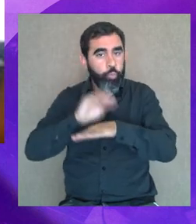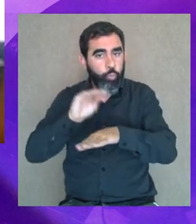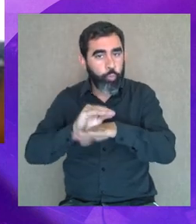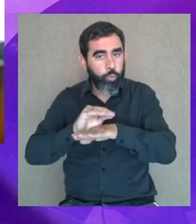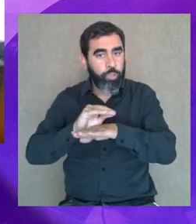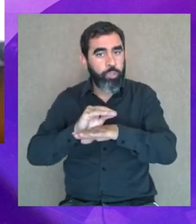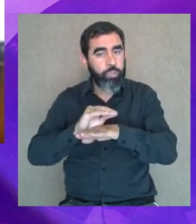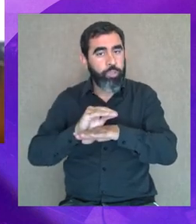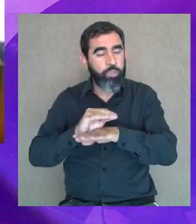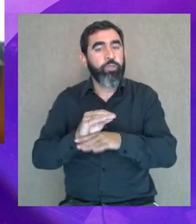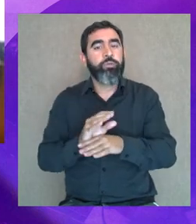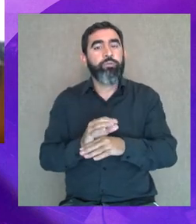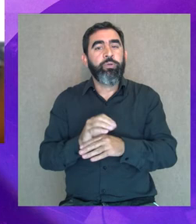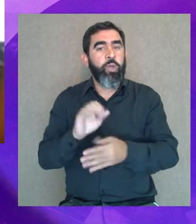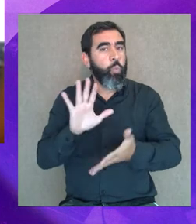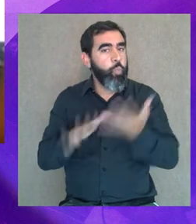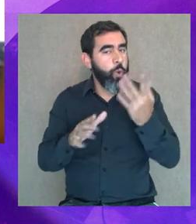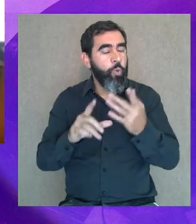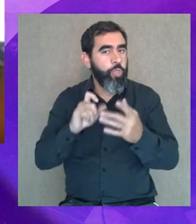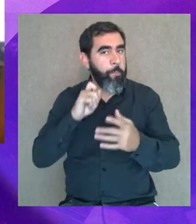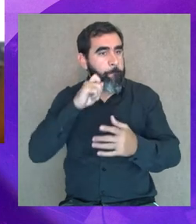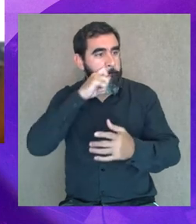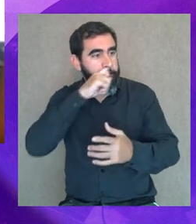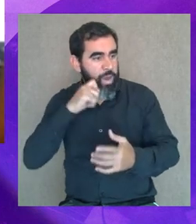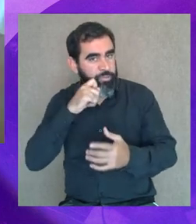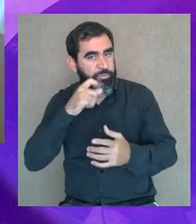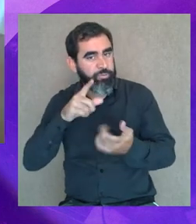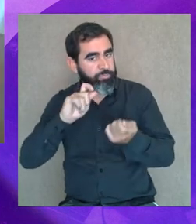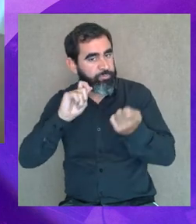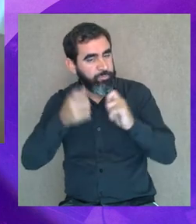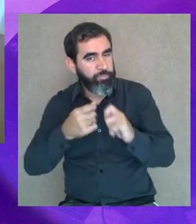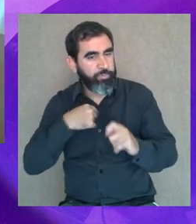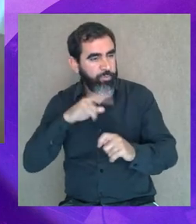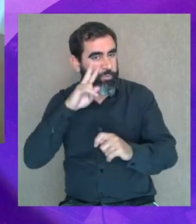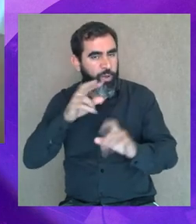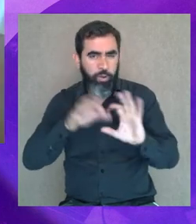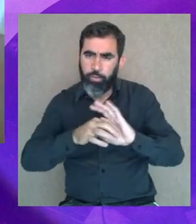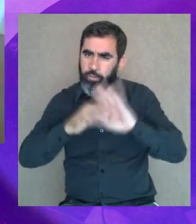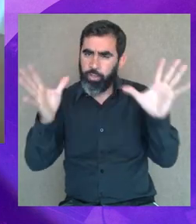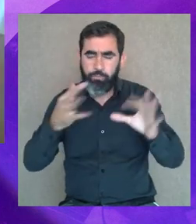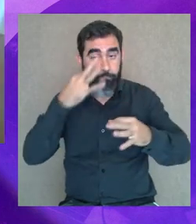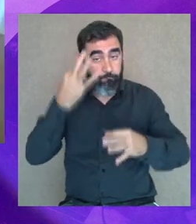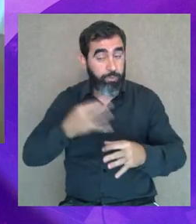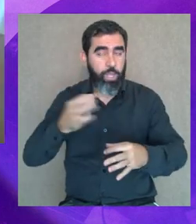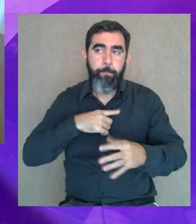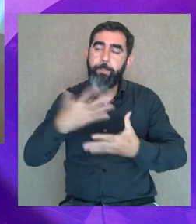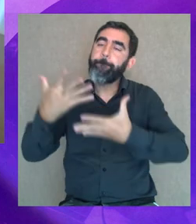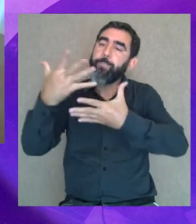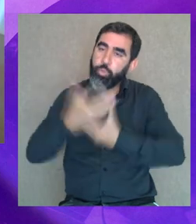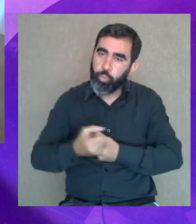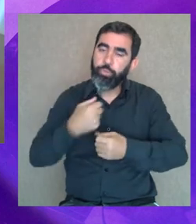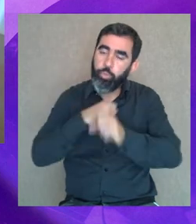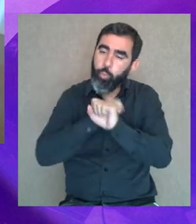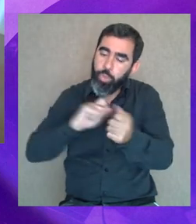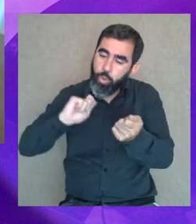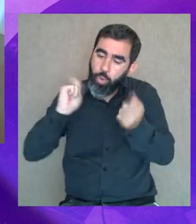muy pero muy arraigada un machista donde se va transformando y yo los veo libertad que a mí me ayudan a